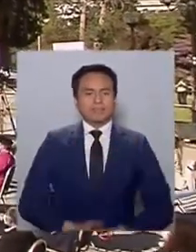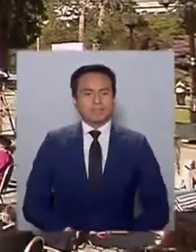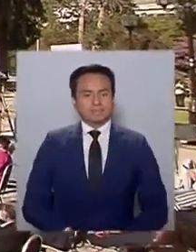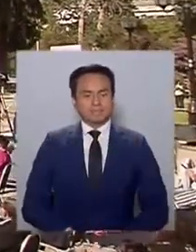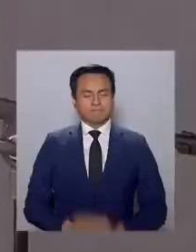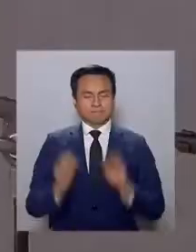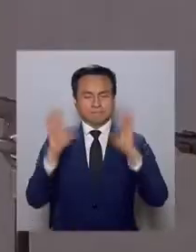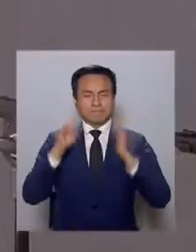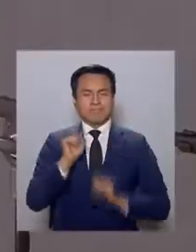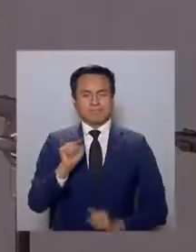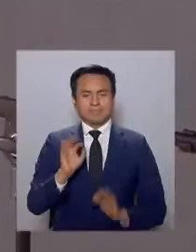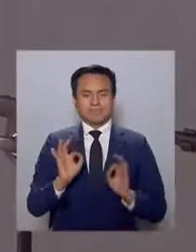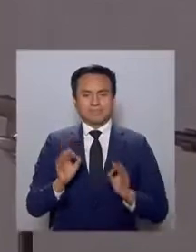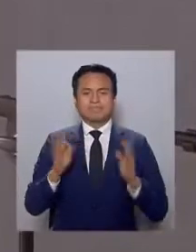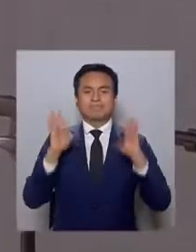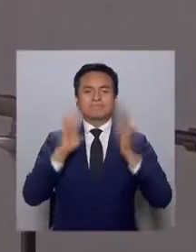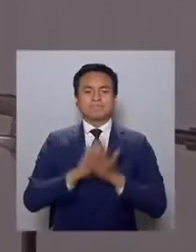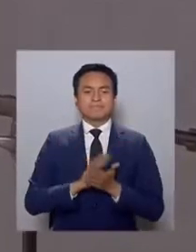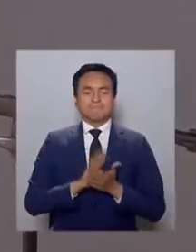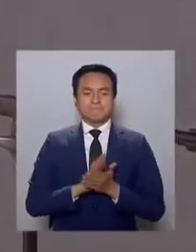Eso.